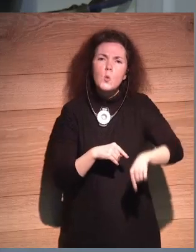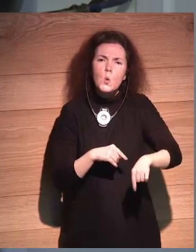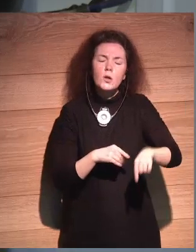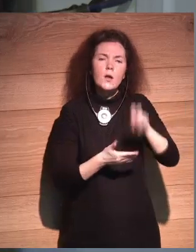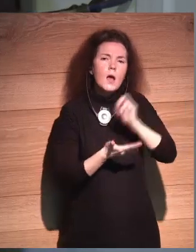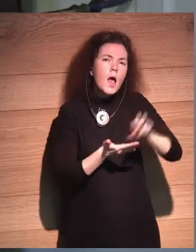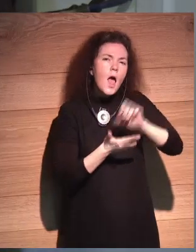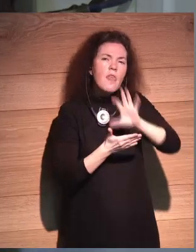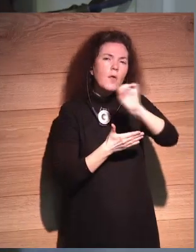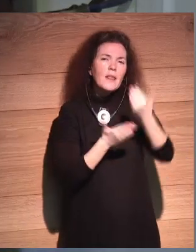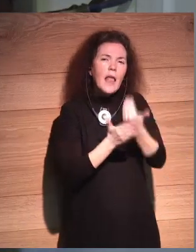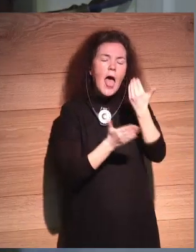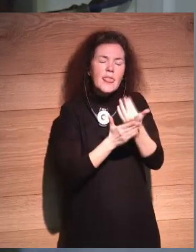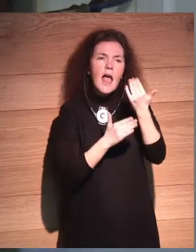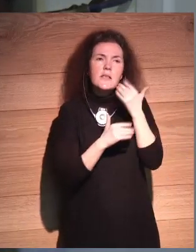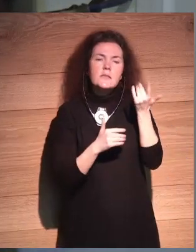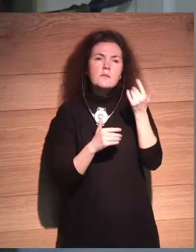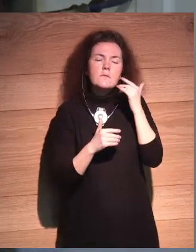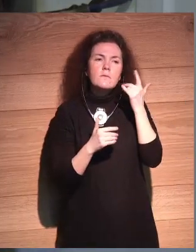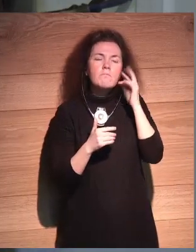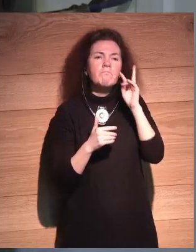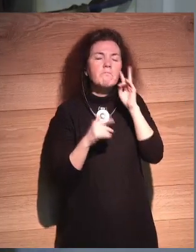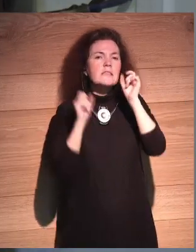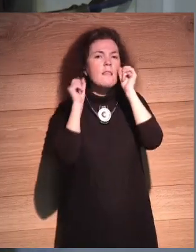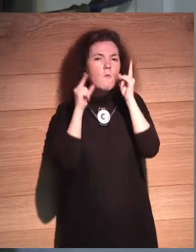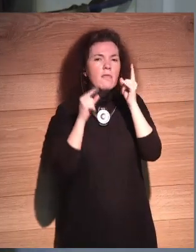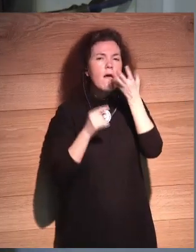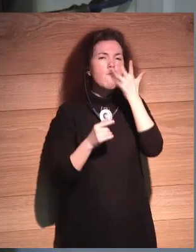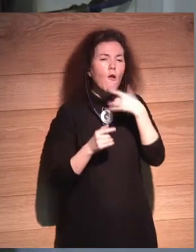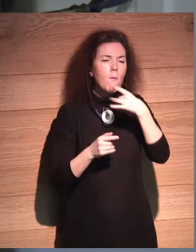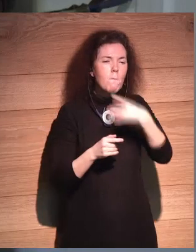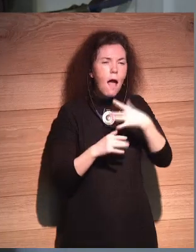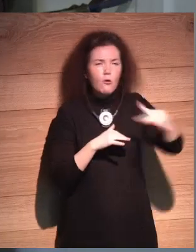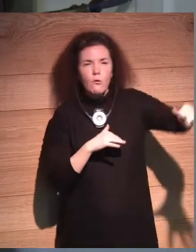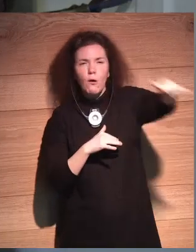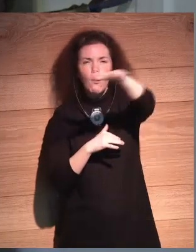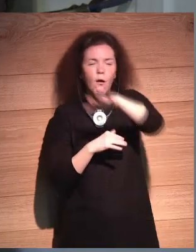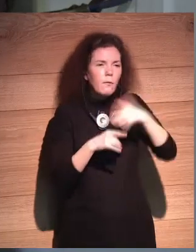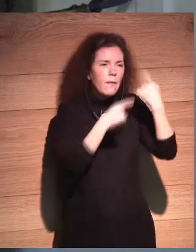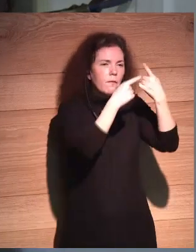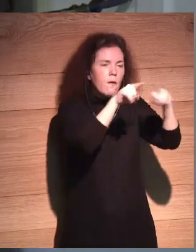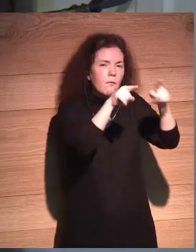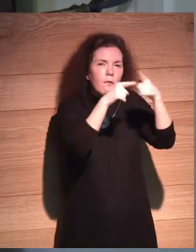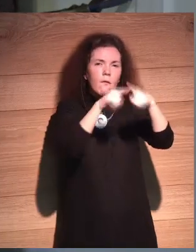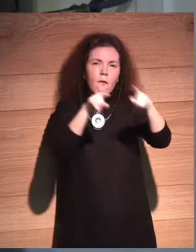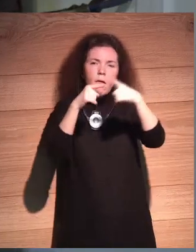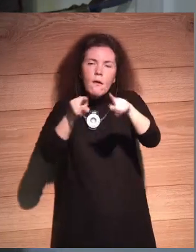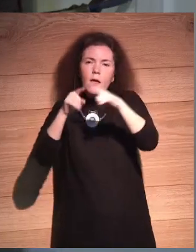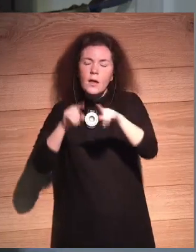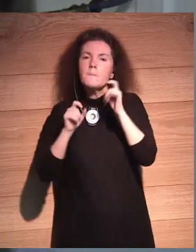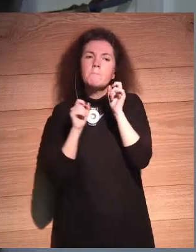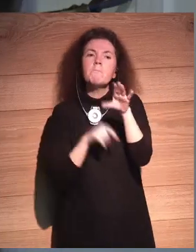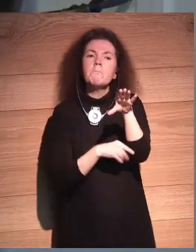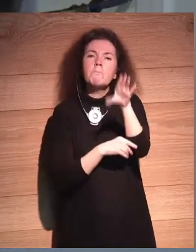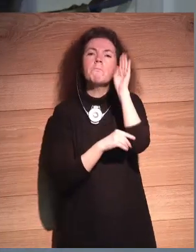cuestiones, distinguir entre todos los matices del blanco, y comprendió lo ínfimo que es